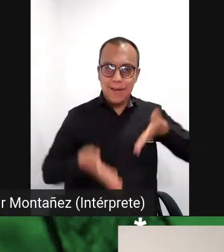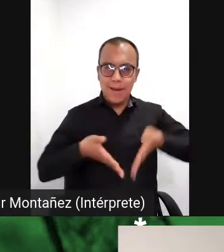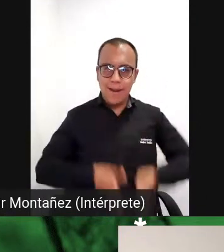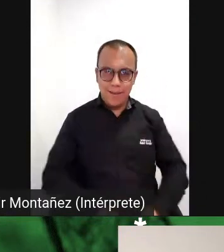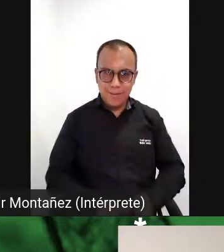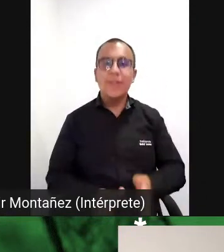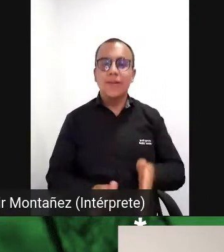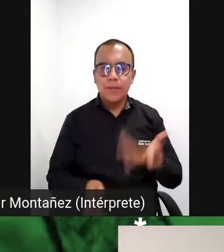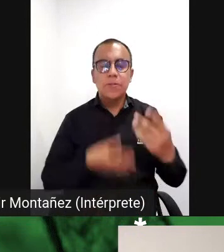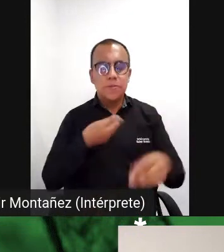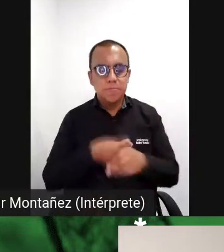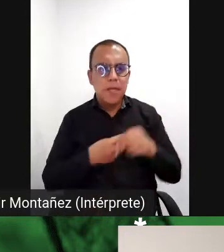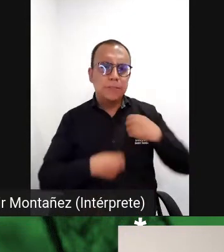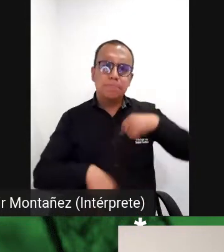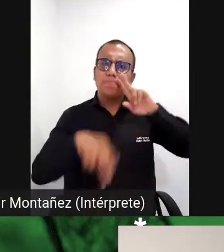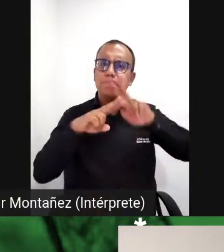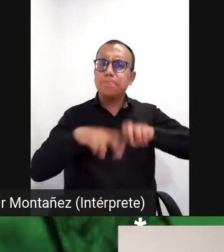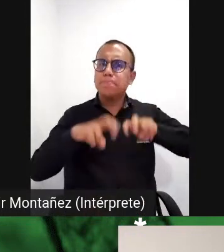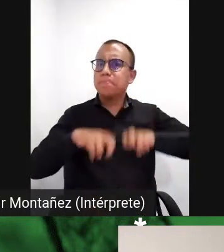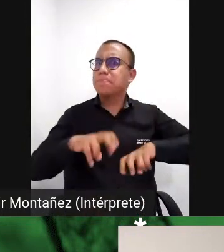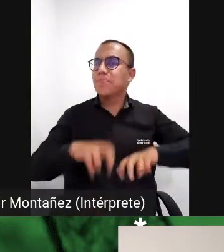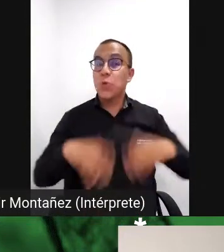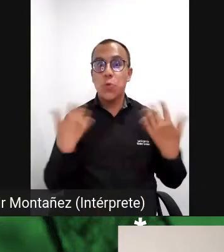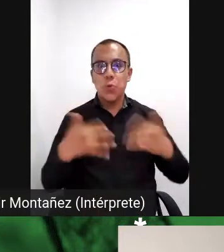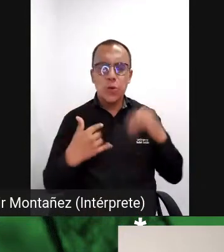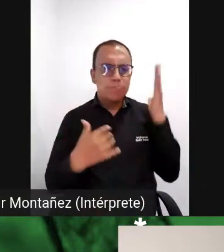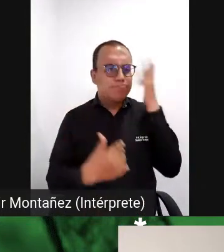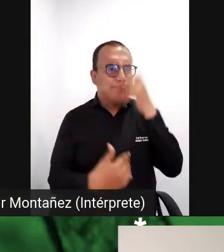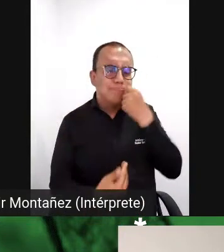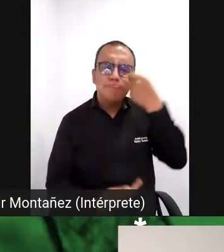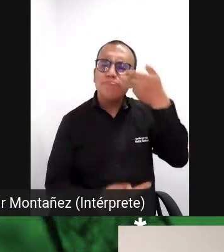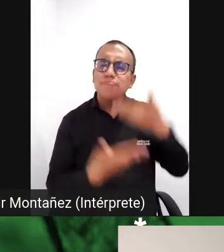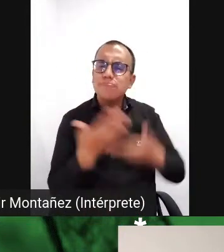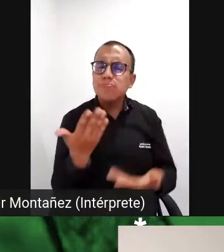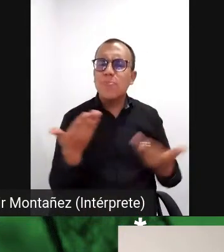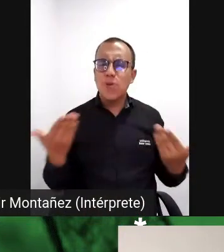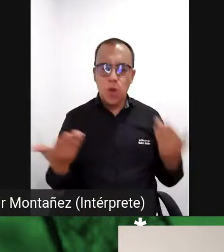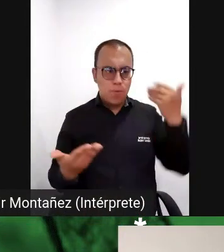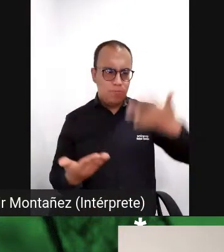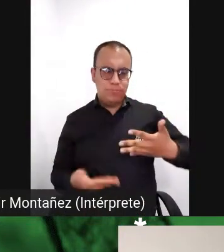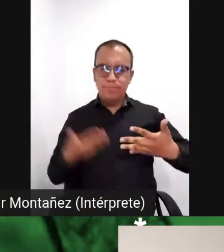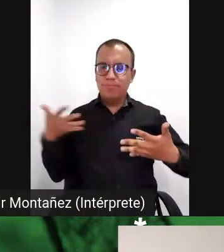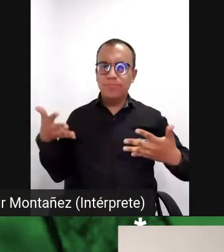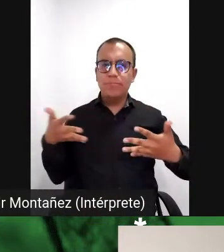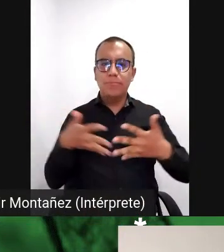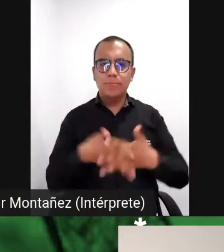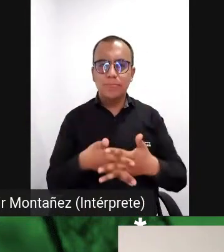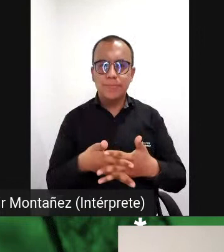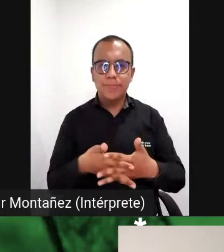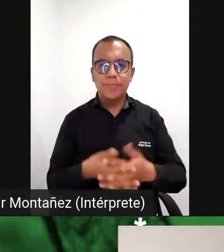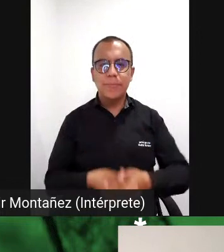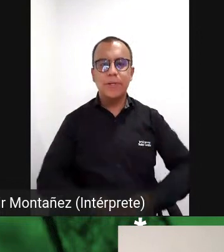fue como una investigación además muy bonita que vincula cómo se han